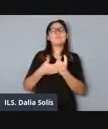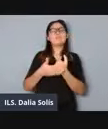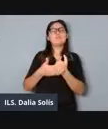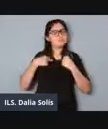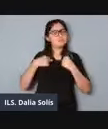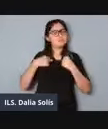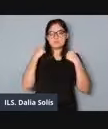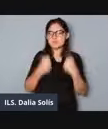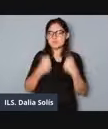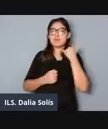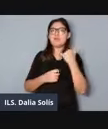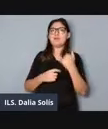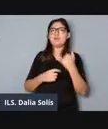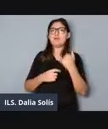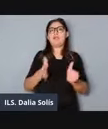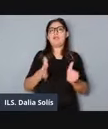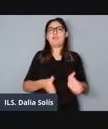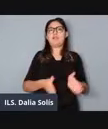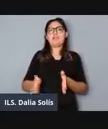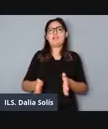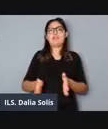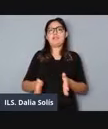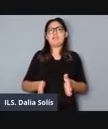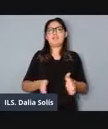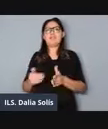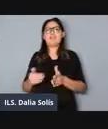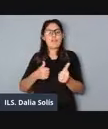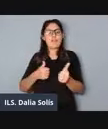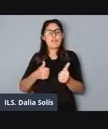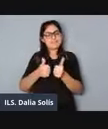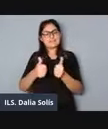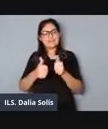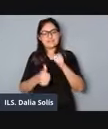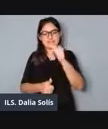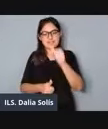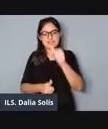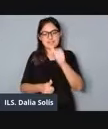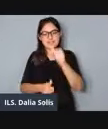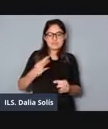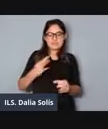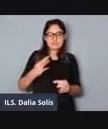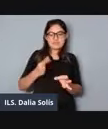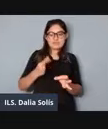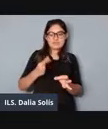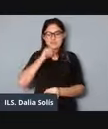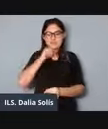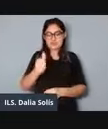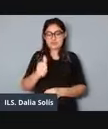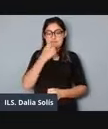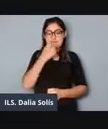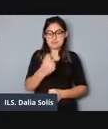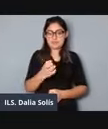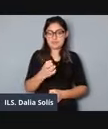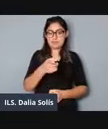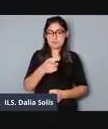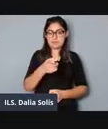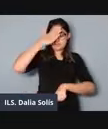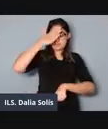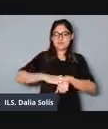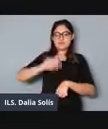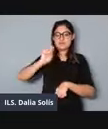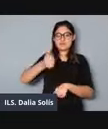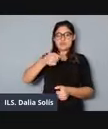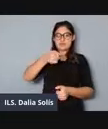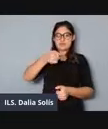Sigo sin avanzar, porque además, aguas, acuérdense, la culpa tiene una ventaja tremenda para que no